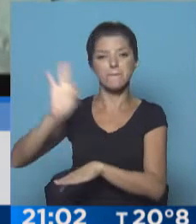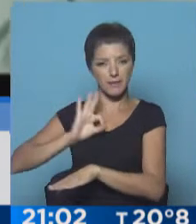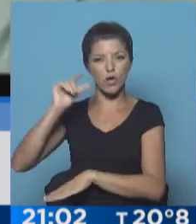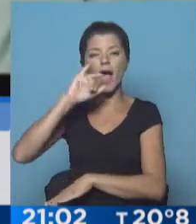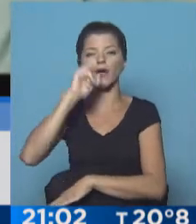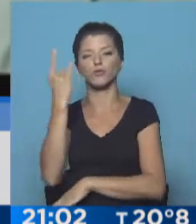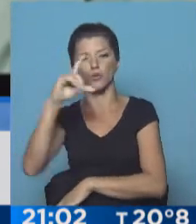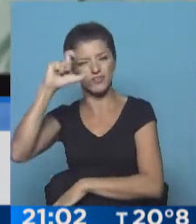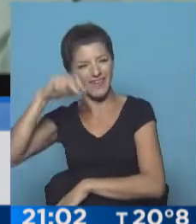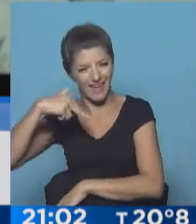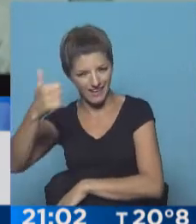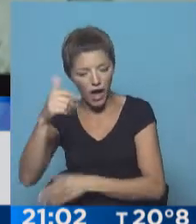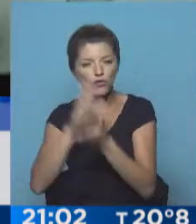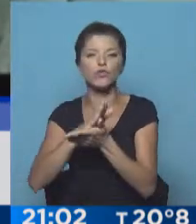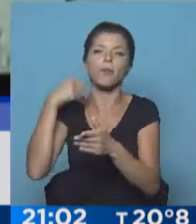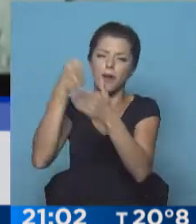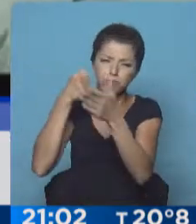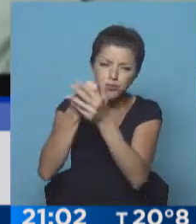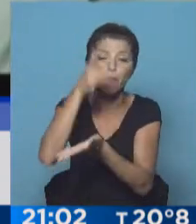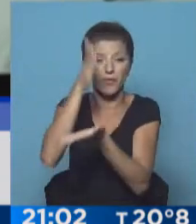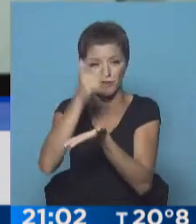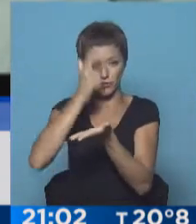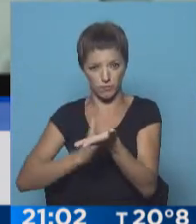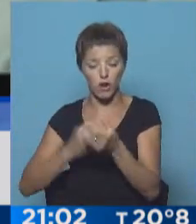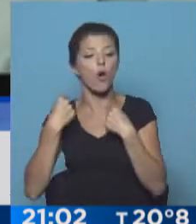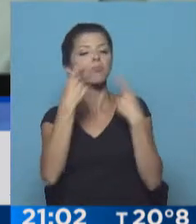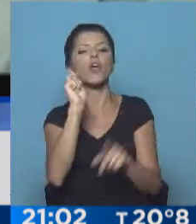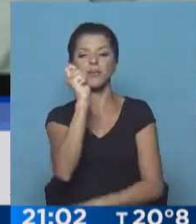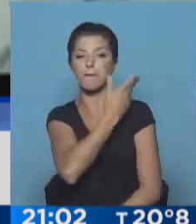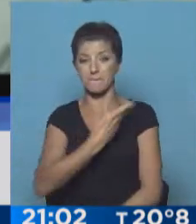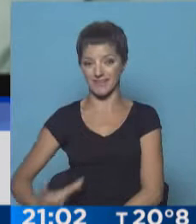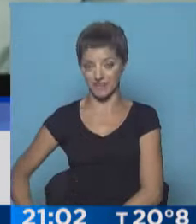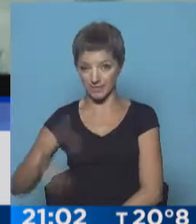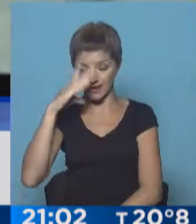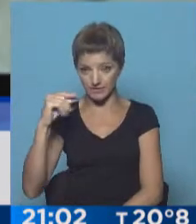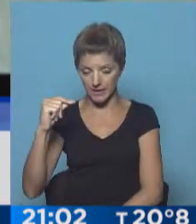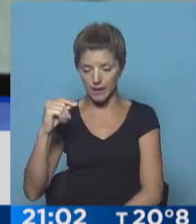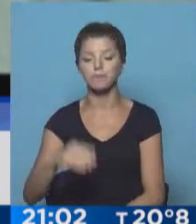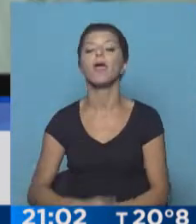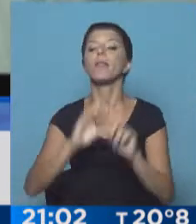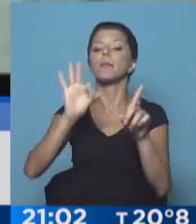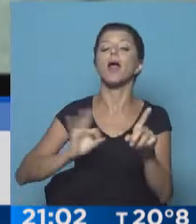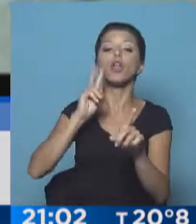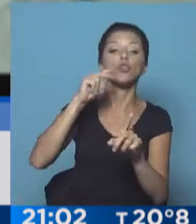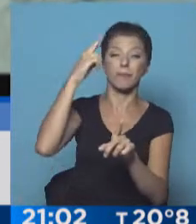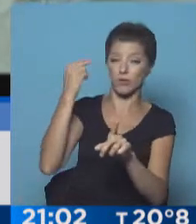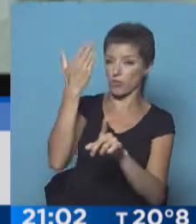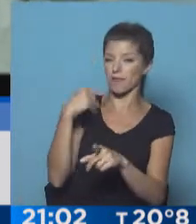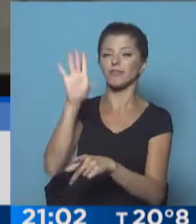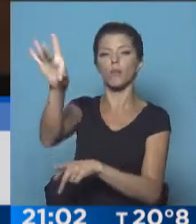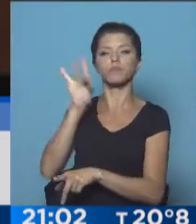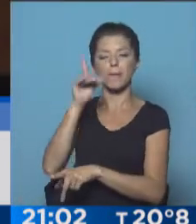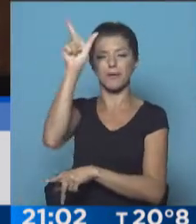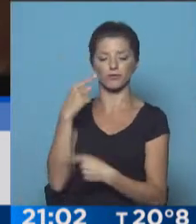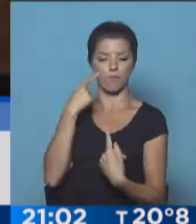a la trayectoria de derechos humanos de manos de cristina fernández de kirchner además en el 2009 fue declarado personalidad destacada